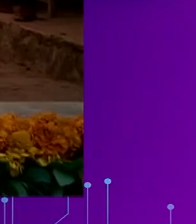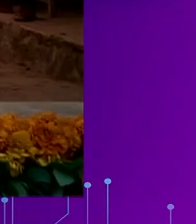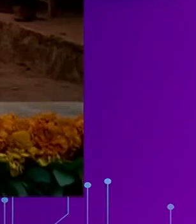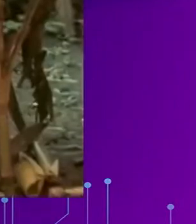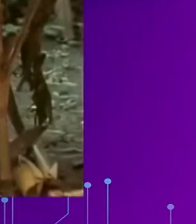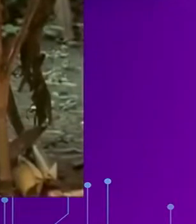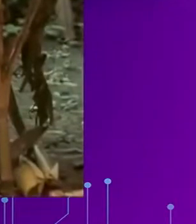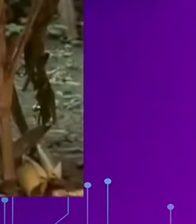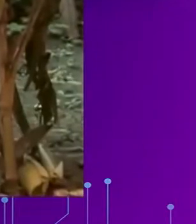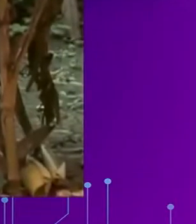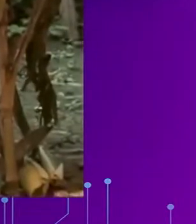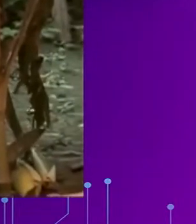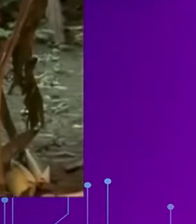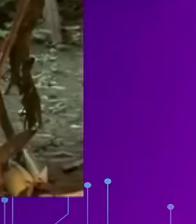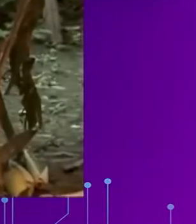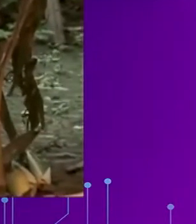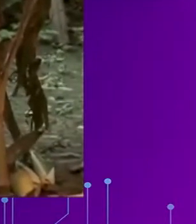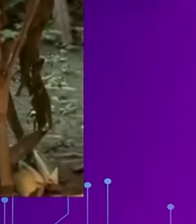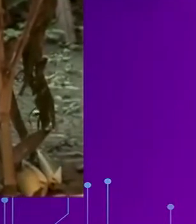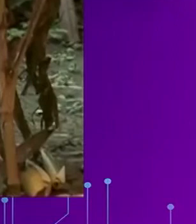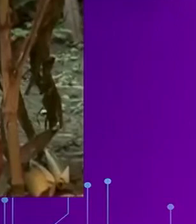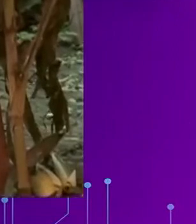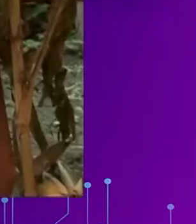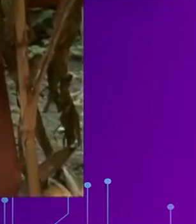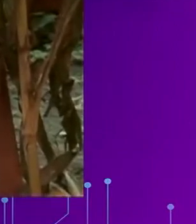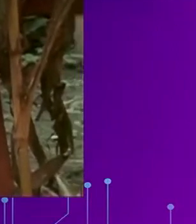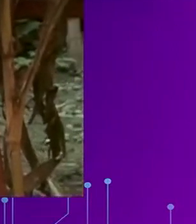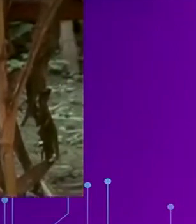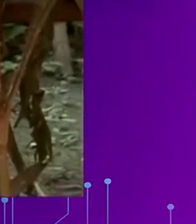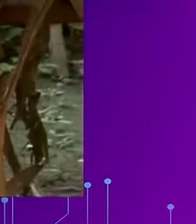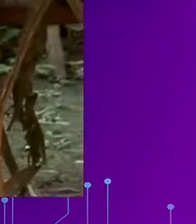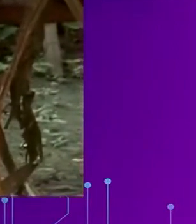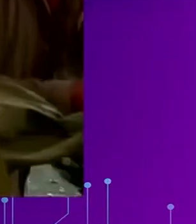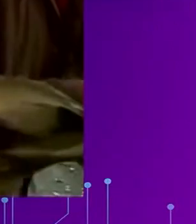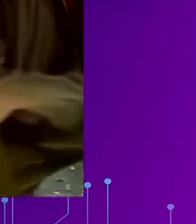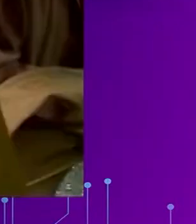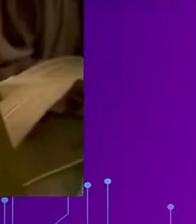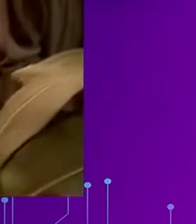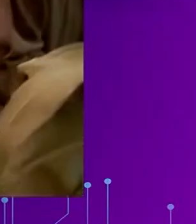Para que pisquetlen que cuase, Huayeca